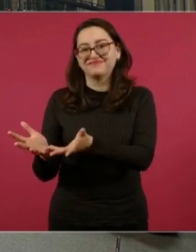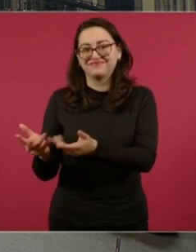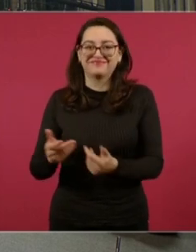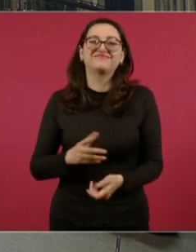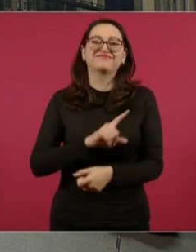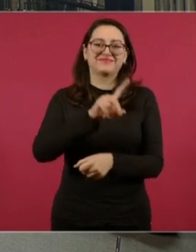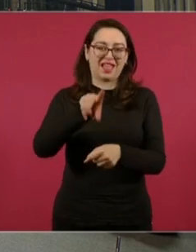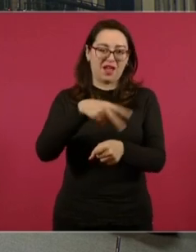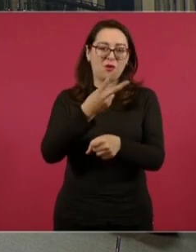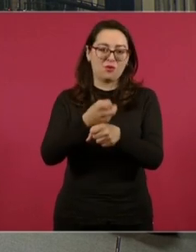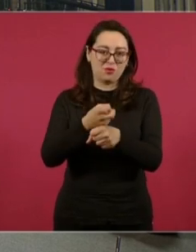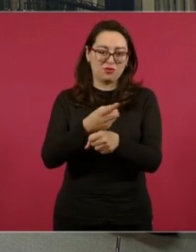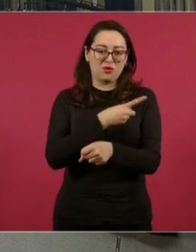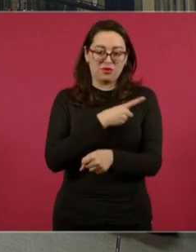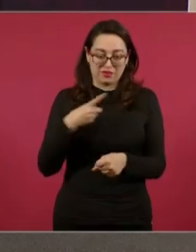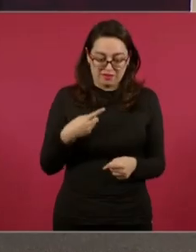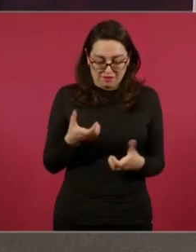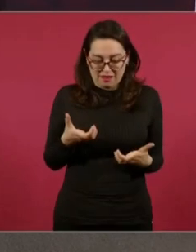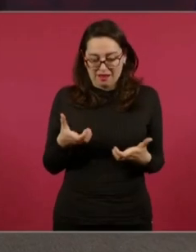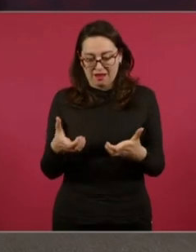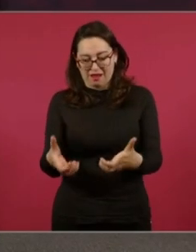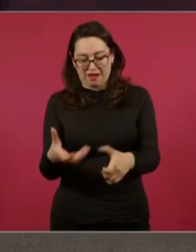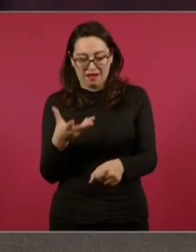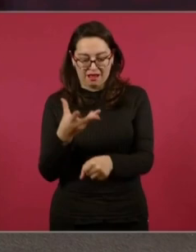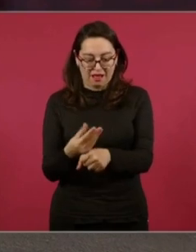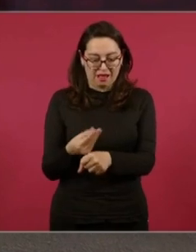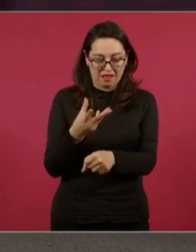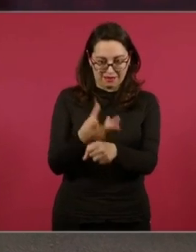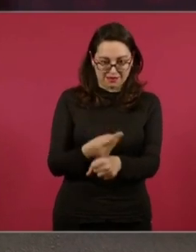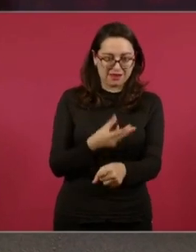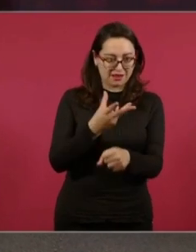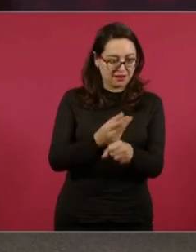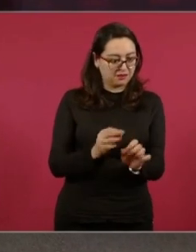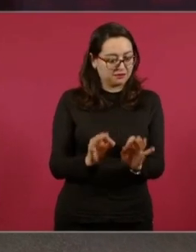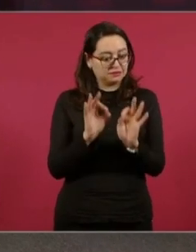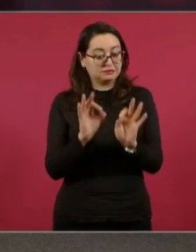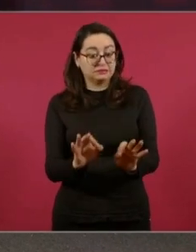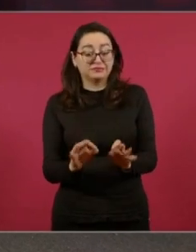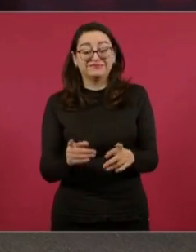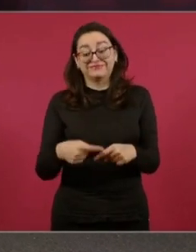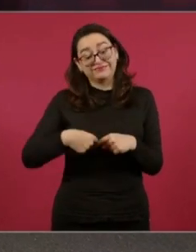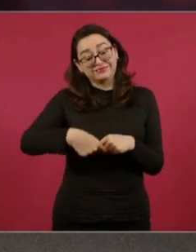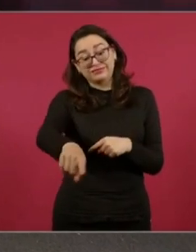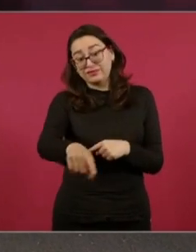carreteras y ya nos quedan pues 8 meses.